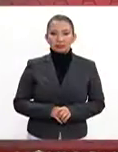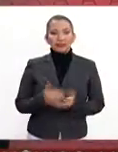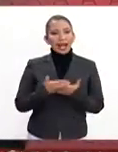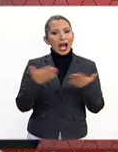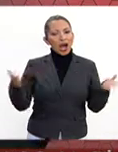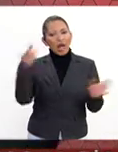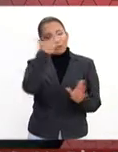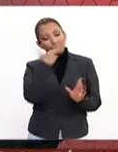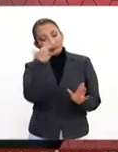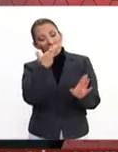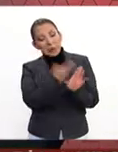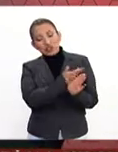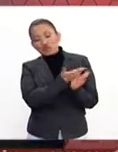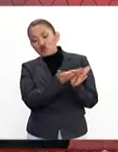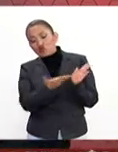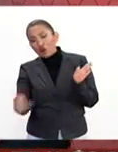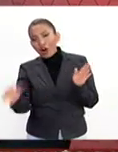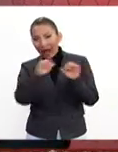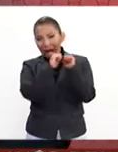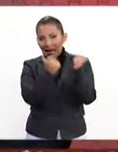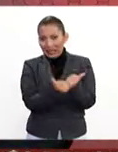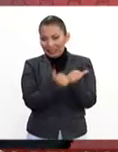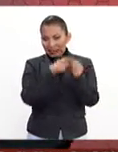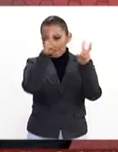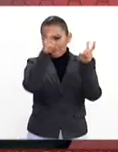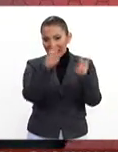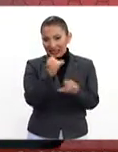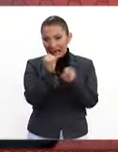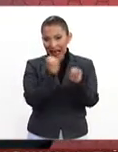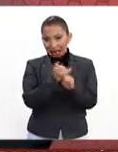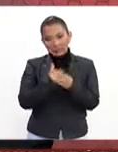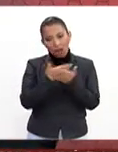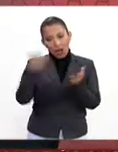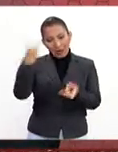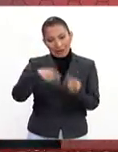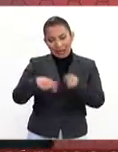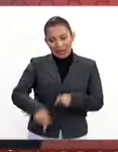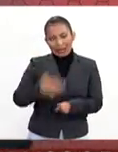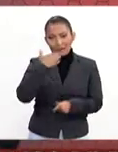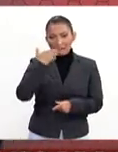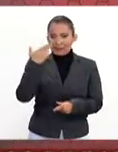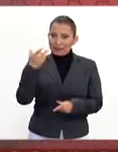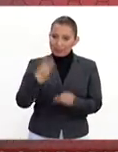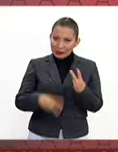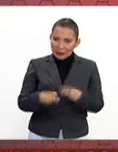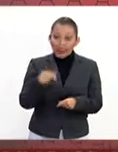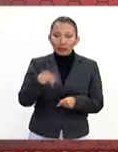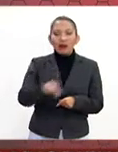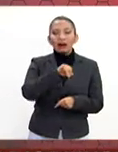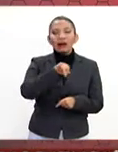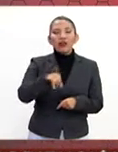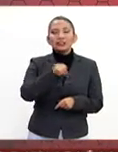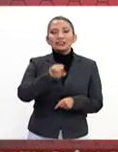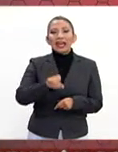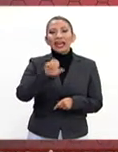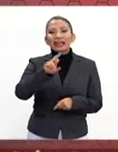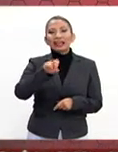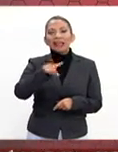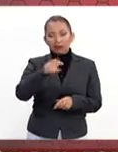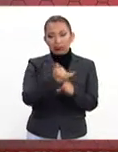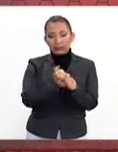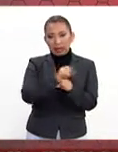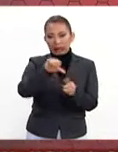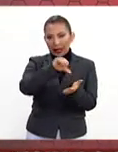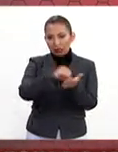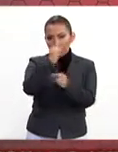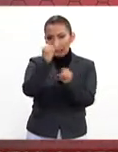Y vamos a revisar lo que está sucediendo en la agenda internacional y quién mejor que estar en el estudio. Bienvenido a José Enrique Sevilla Masíveles, investigador del Centro